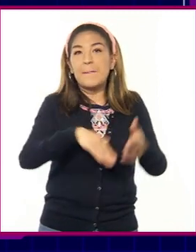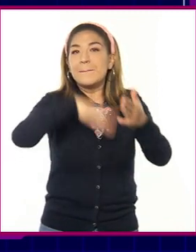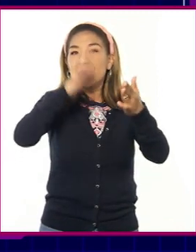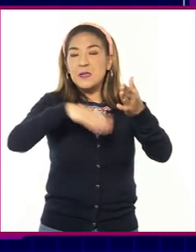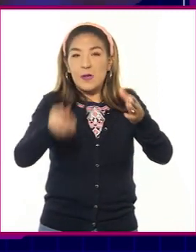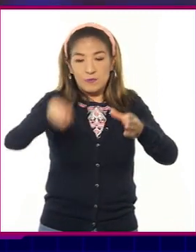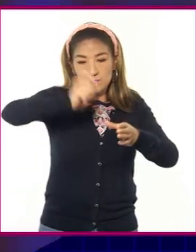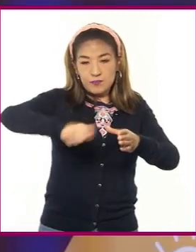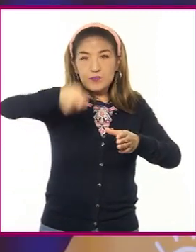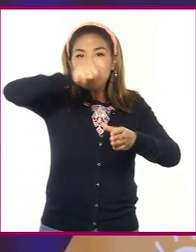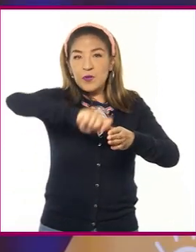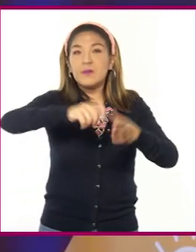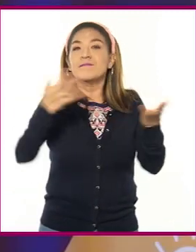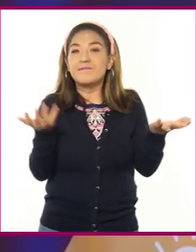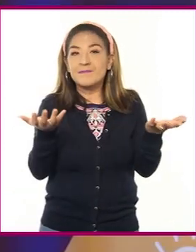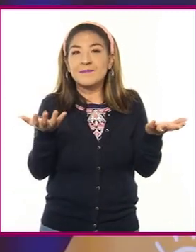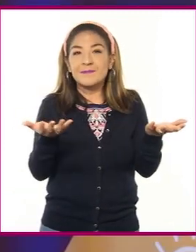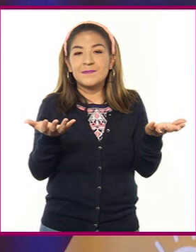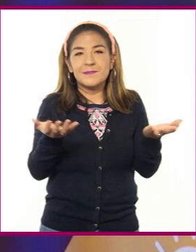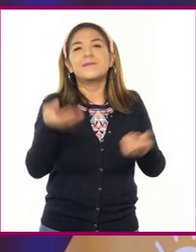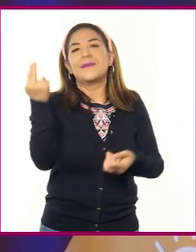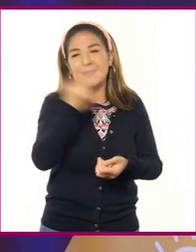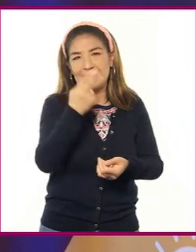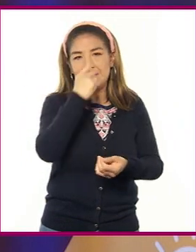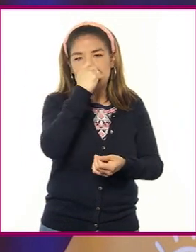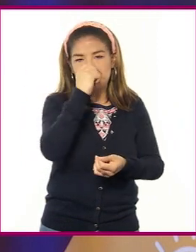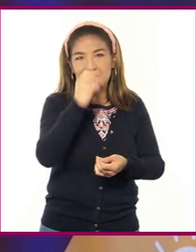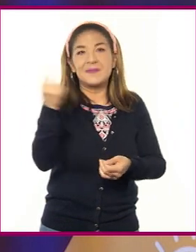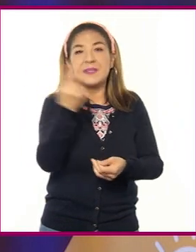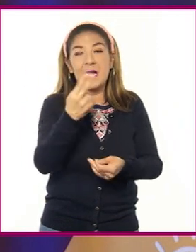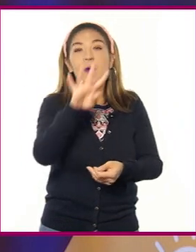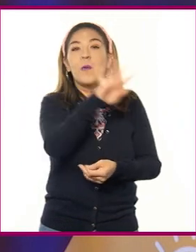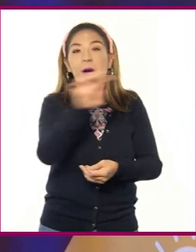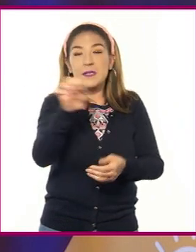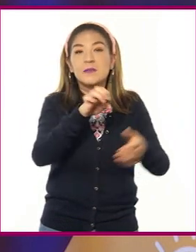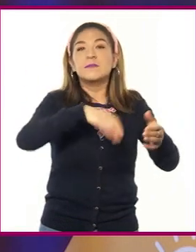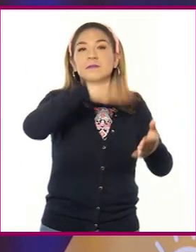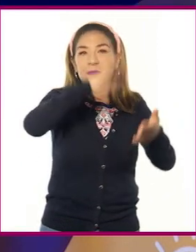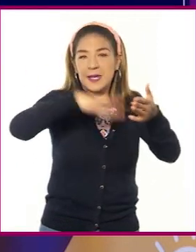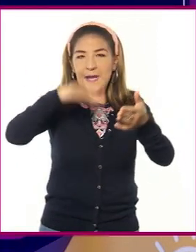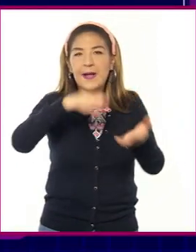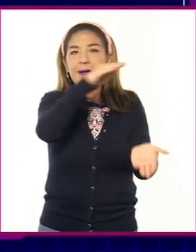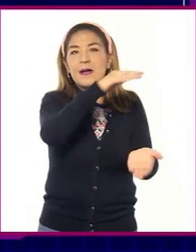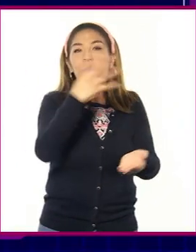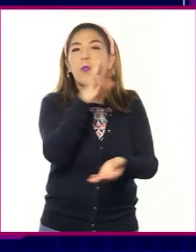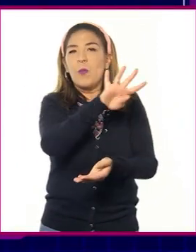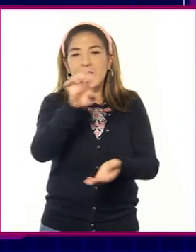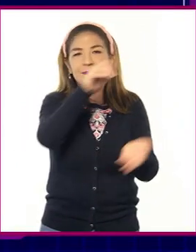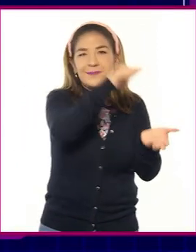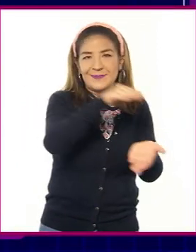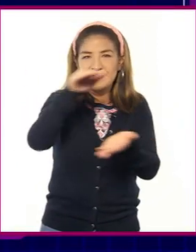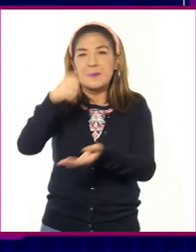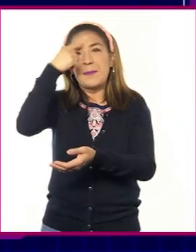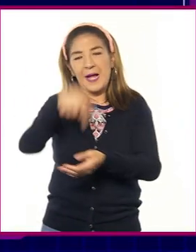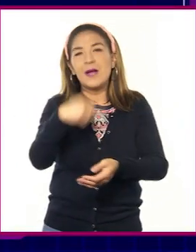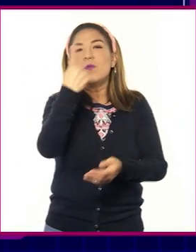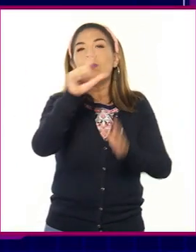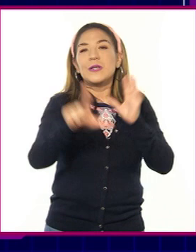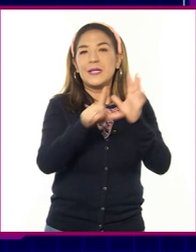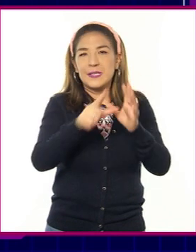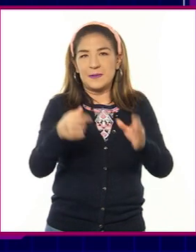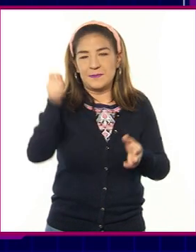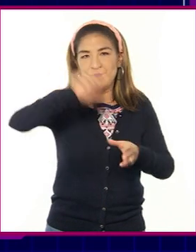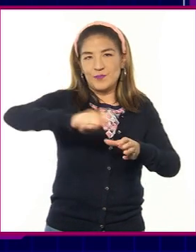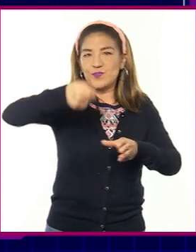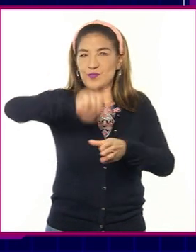pintura? ¡Claro! Se necesitan 400 envases de 1 litro. Ya sabemos que